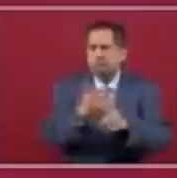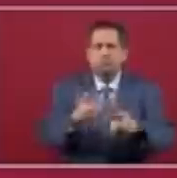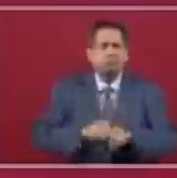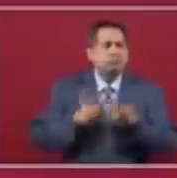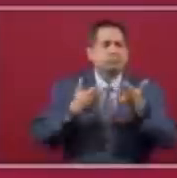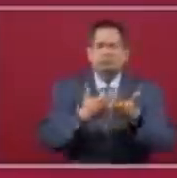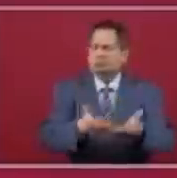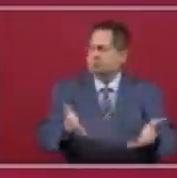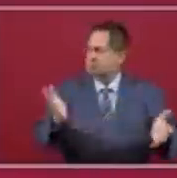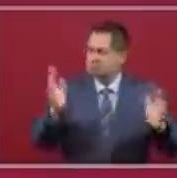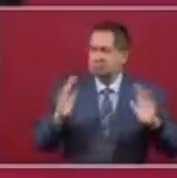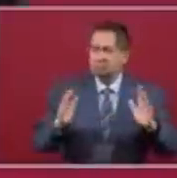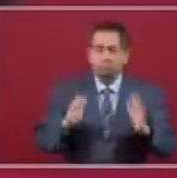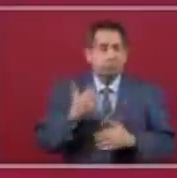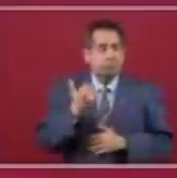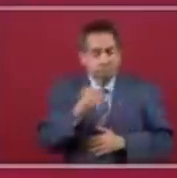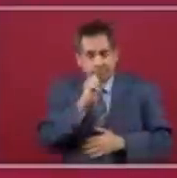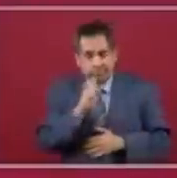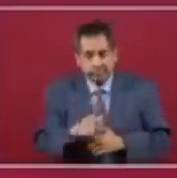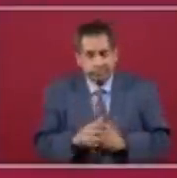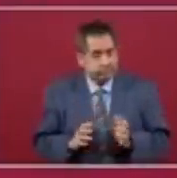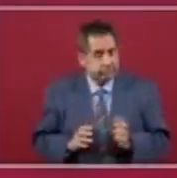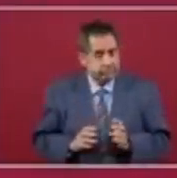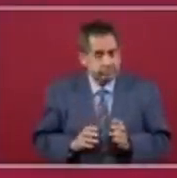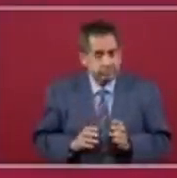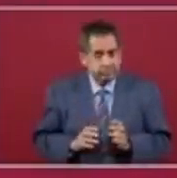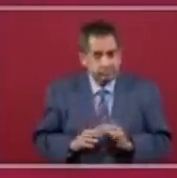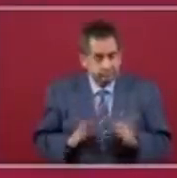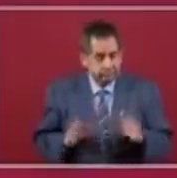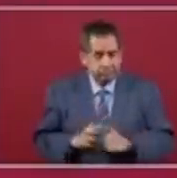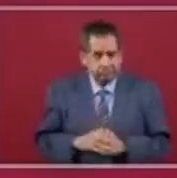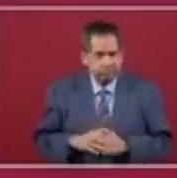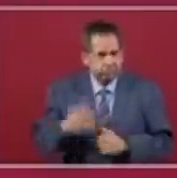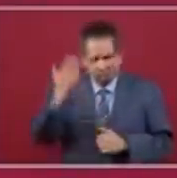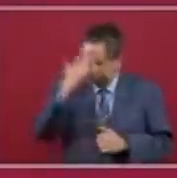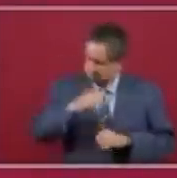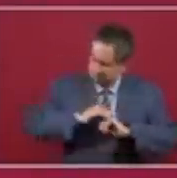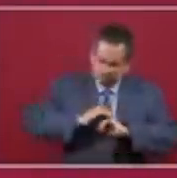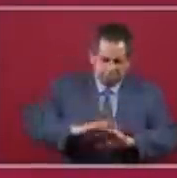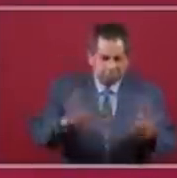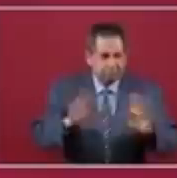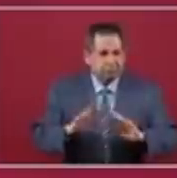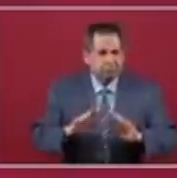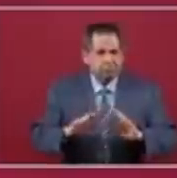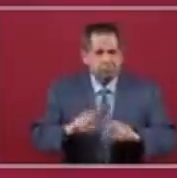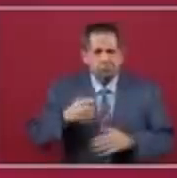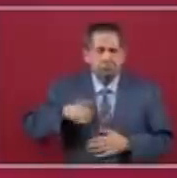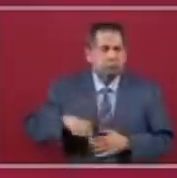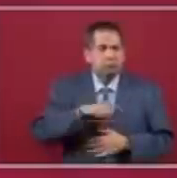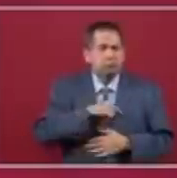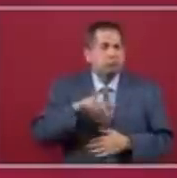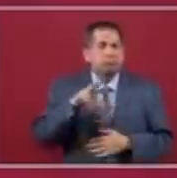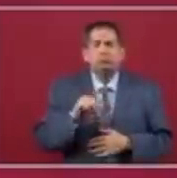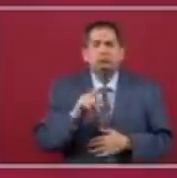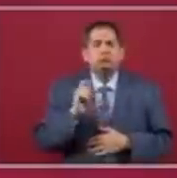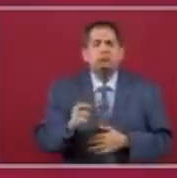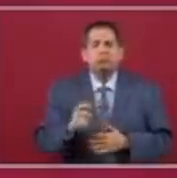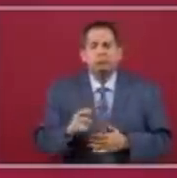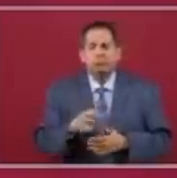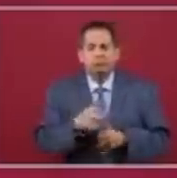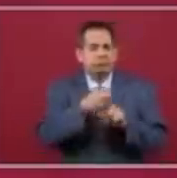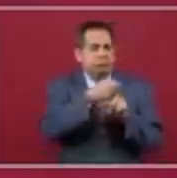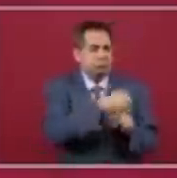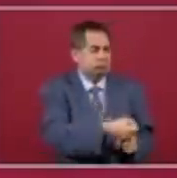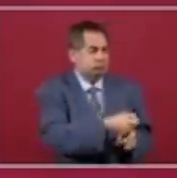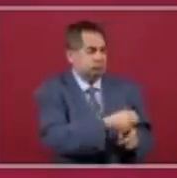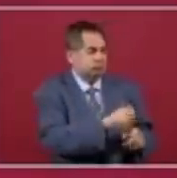expresión y además que ya se sepa, nosotros no vamos a reprimir